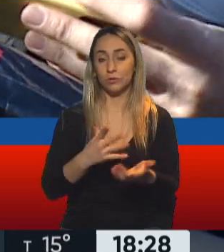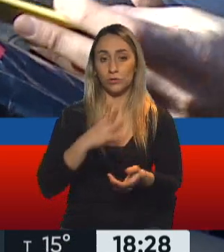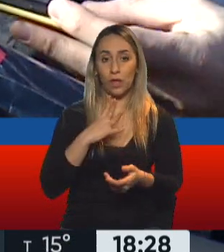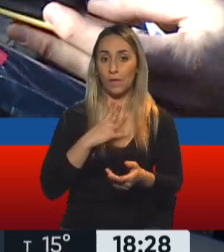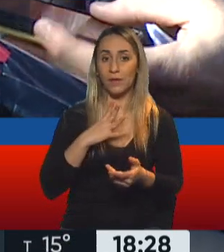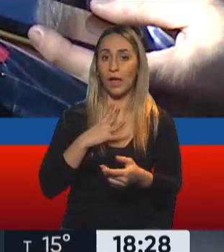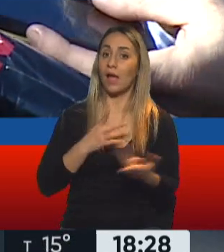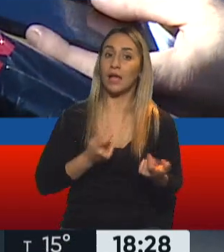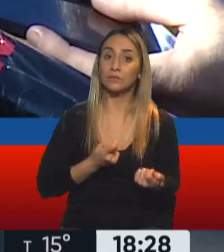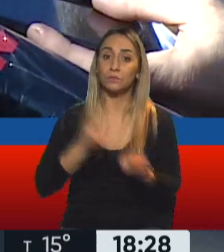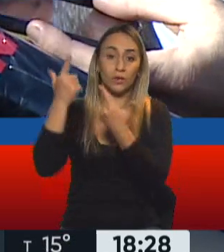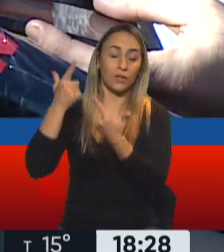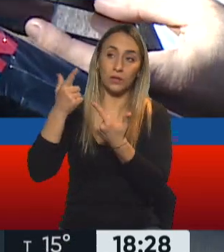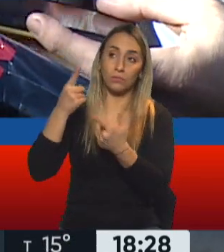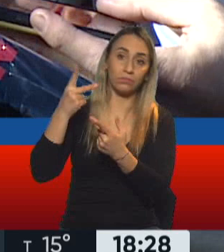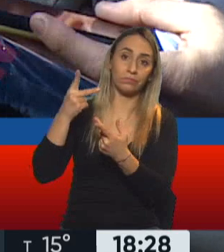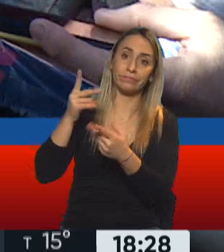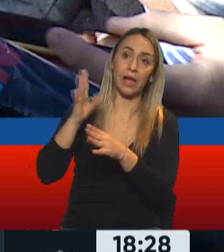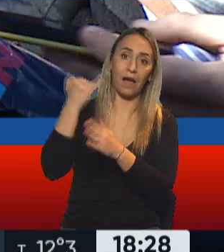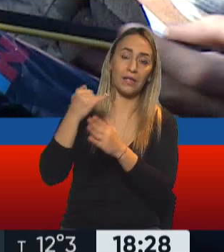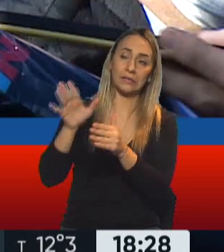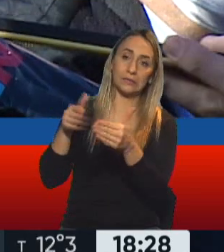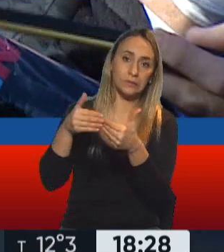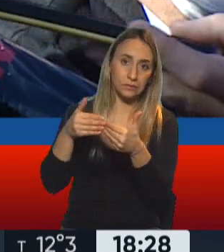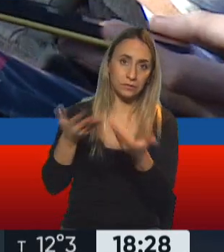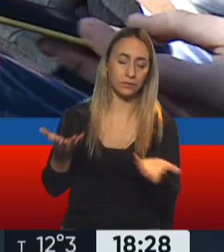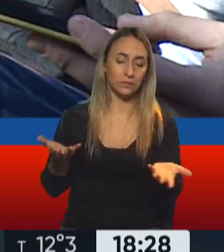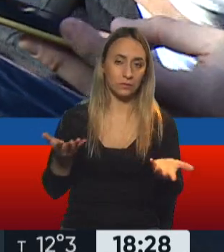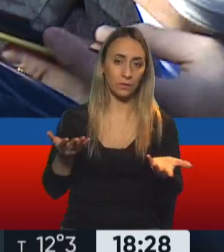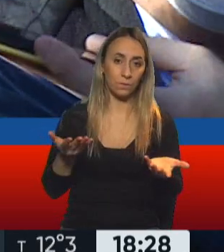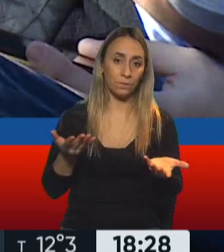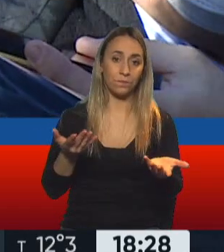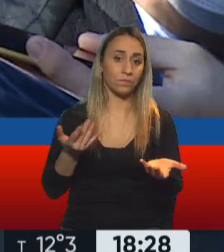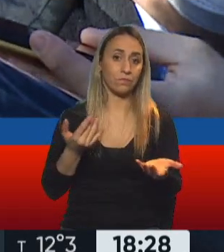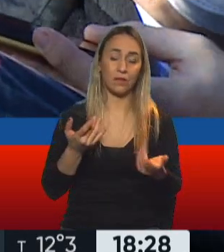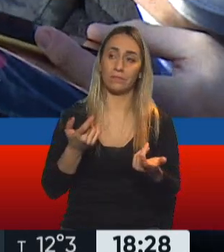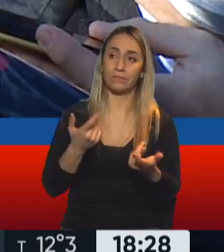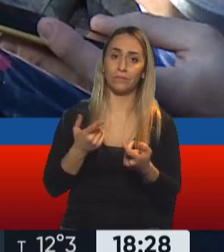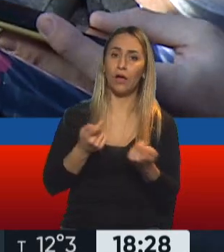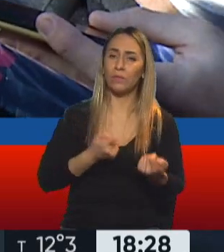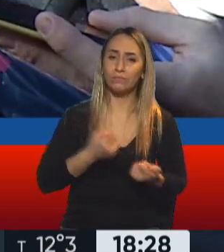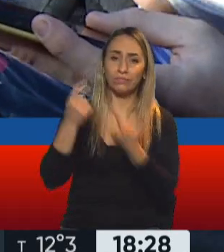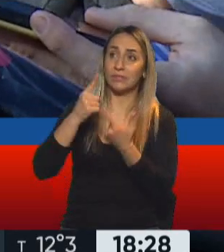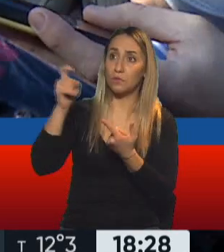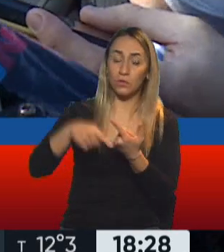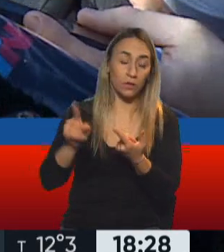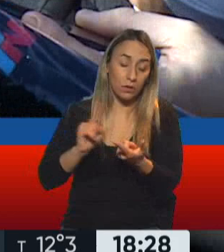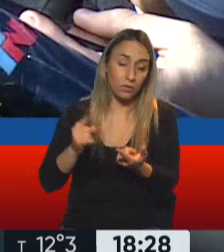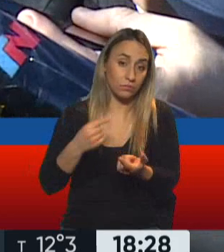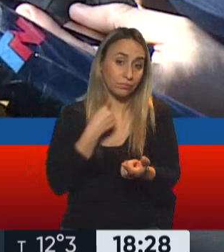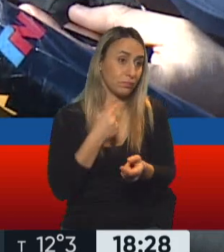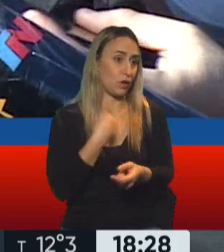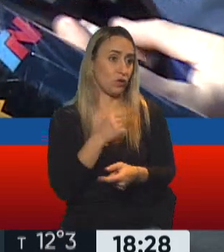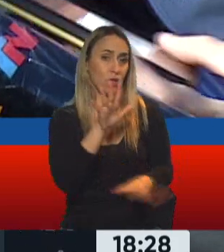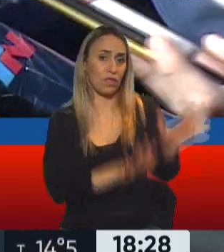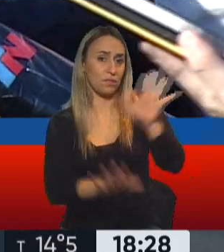la exportación y que en definitiva deja una limitación para el desarrollo y para la planificación.